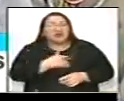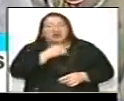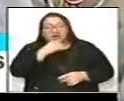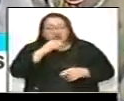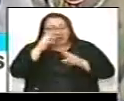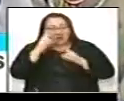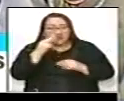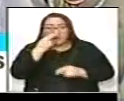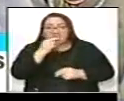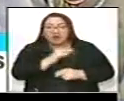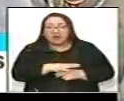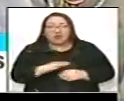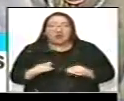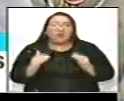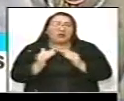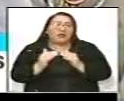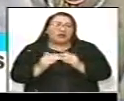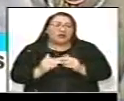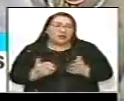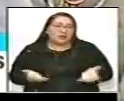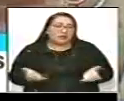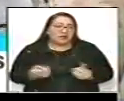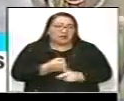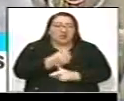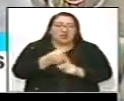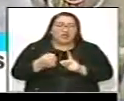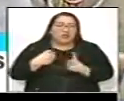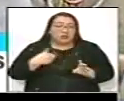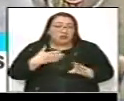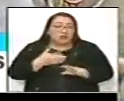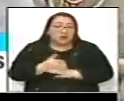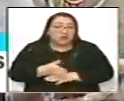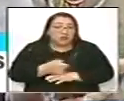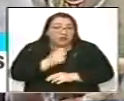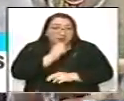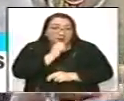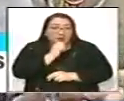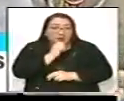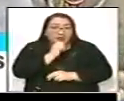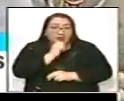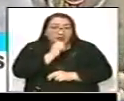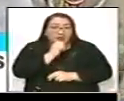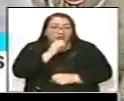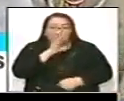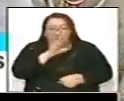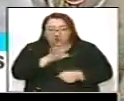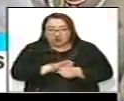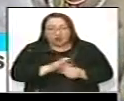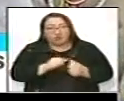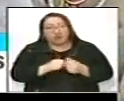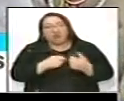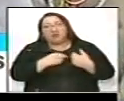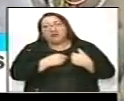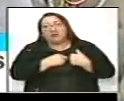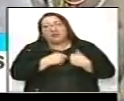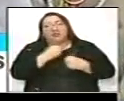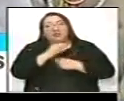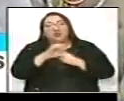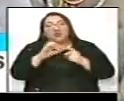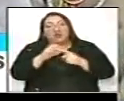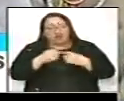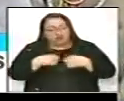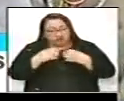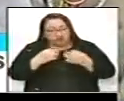violentando una criatura en una casa? Me estoy metiendo en lo privado, estoy cumpliendo con una responsabilidad ciudadana y